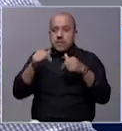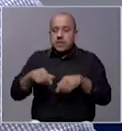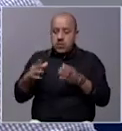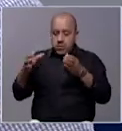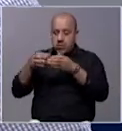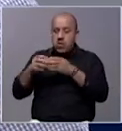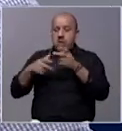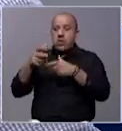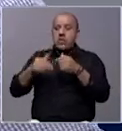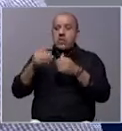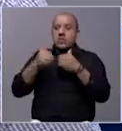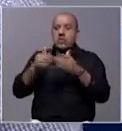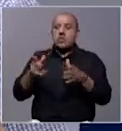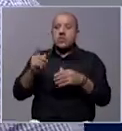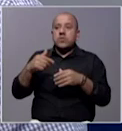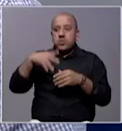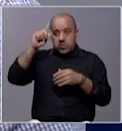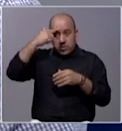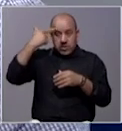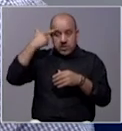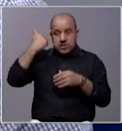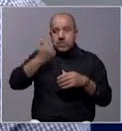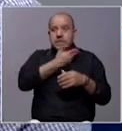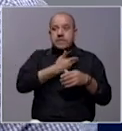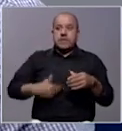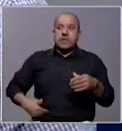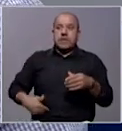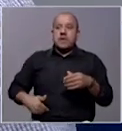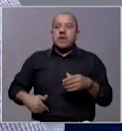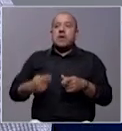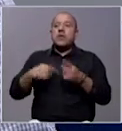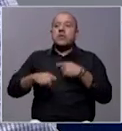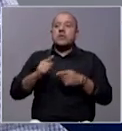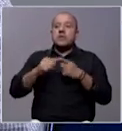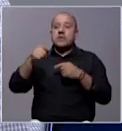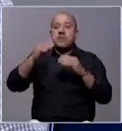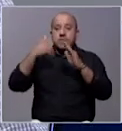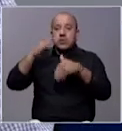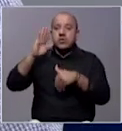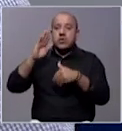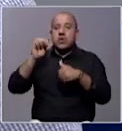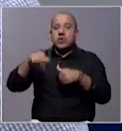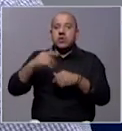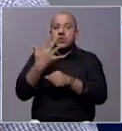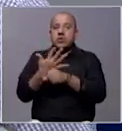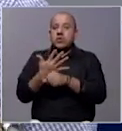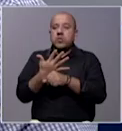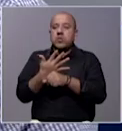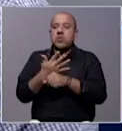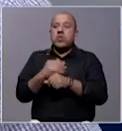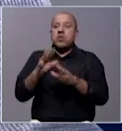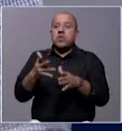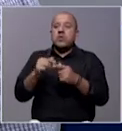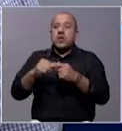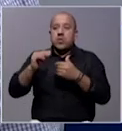empezando por luis lacalle pou que será presidente de la república con la ciudadanía y por lo tanto esa mayoría parlamentaria que representan estos cinco partidos está